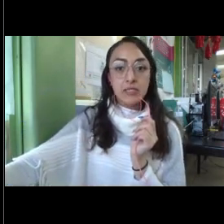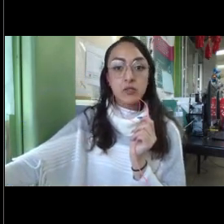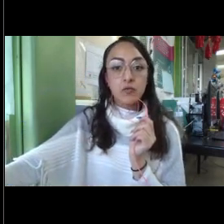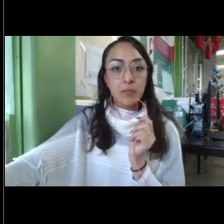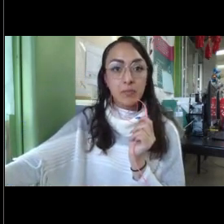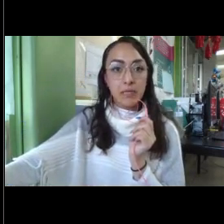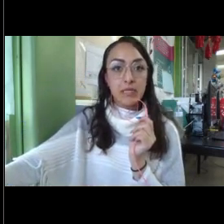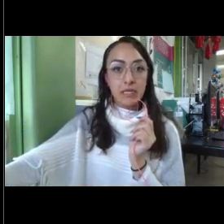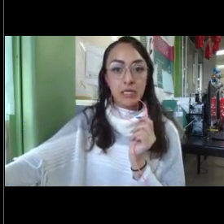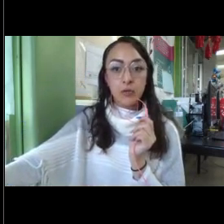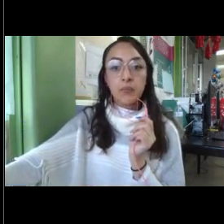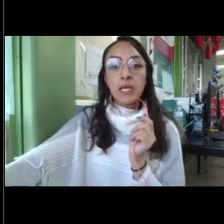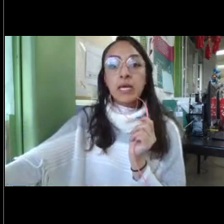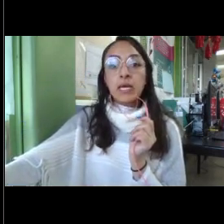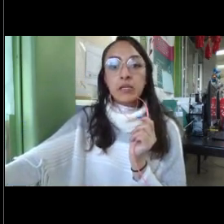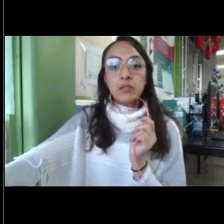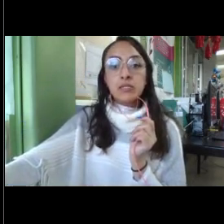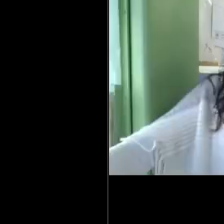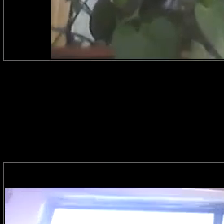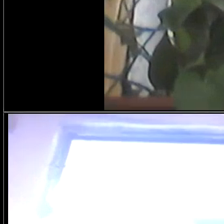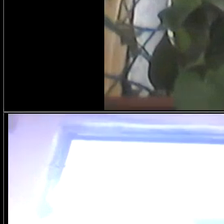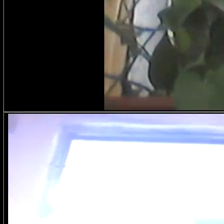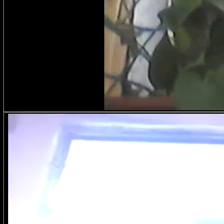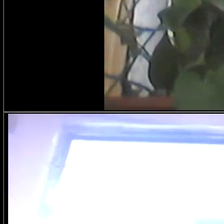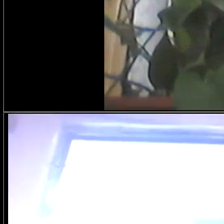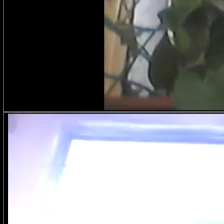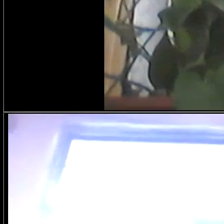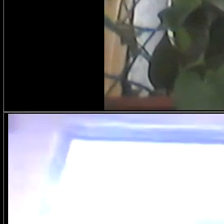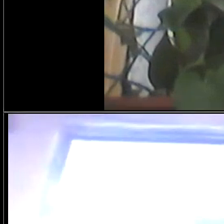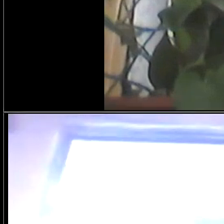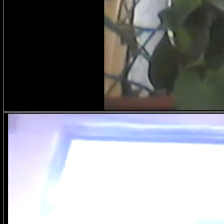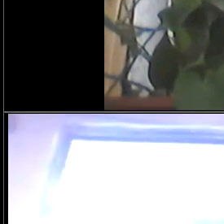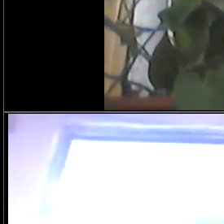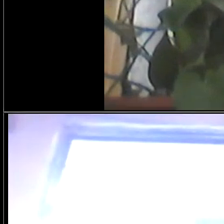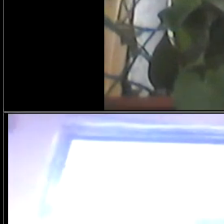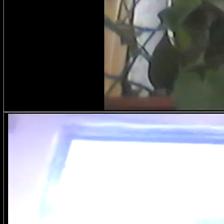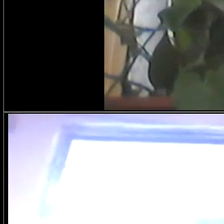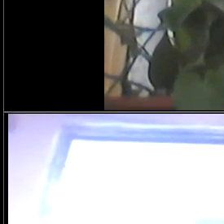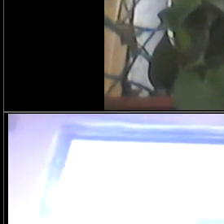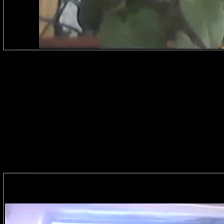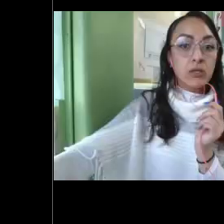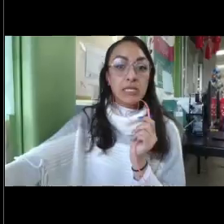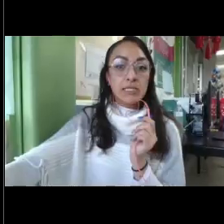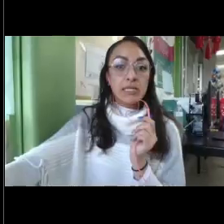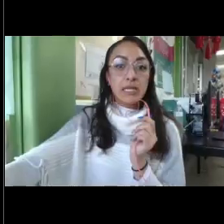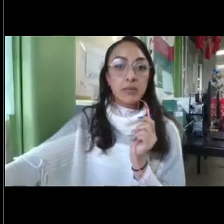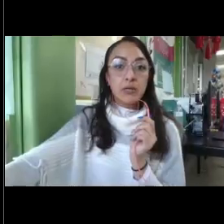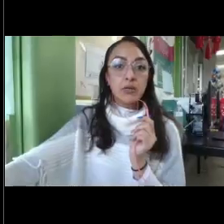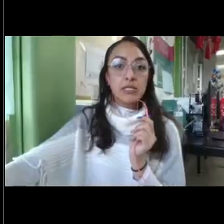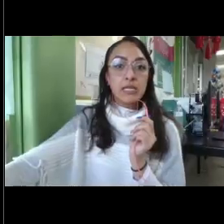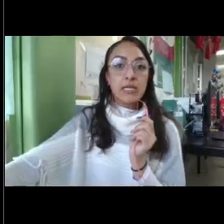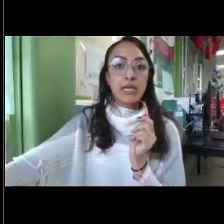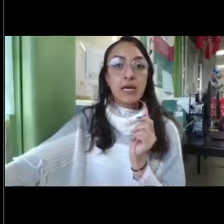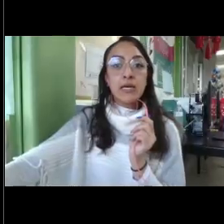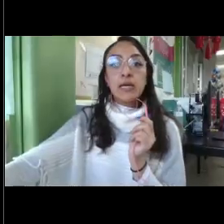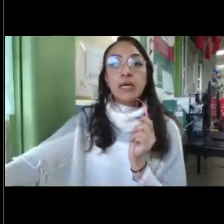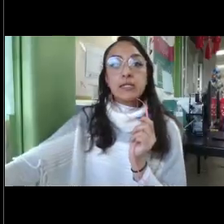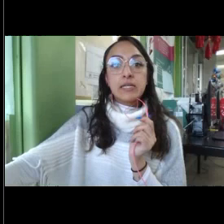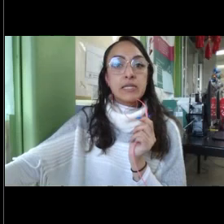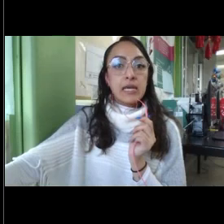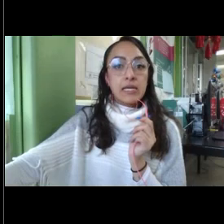de señas, no forma parte de ello. Entonces ahí vamos nosotros pues ya quitándonos un poquito este nervio o esta